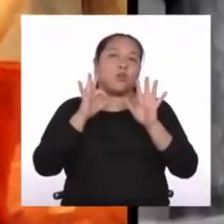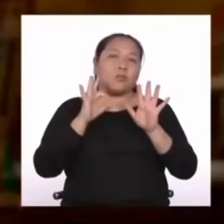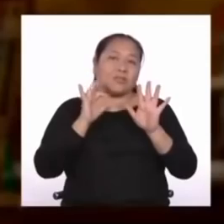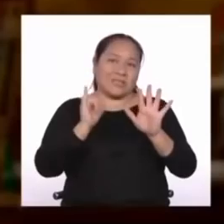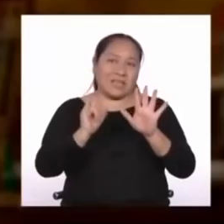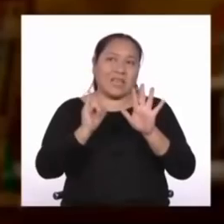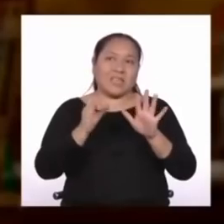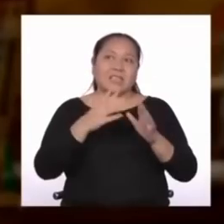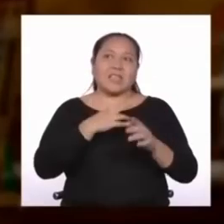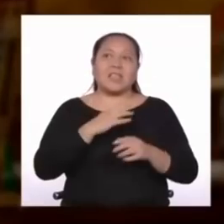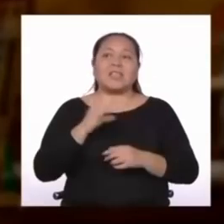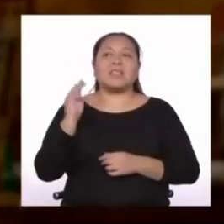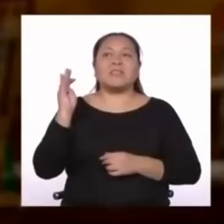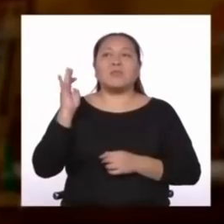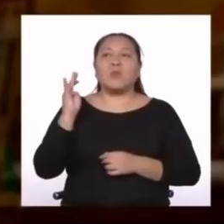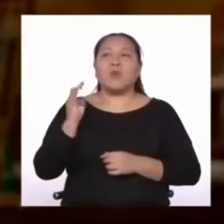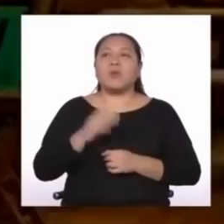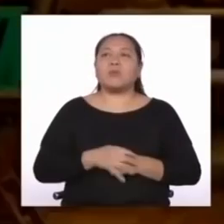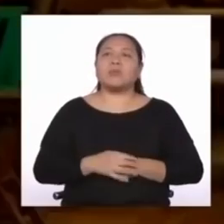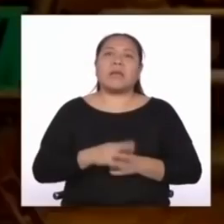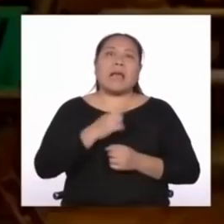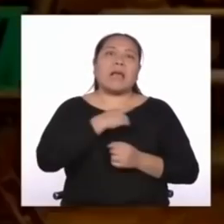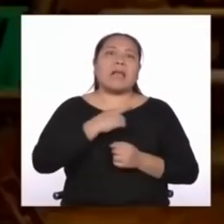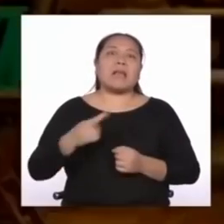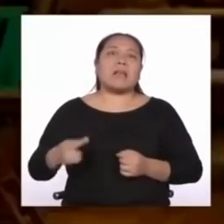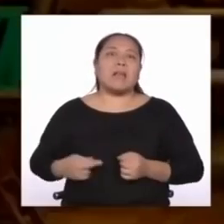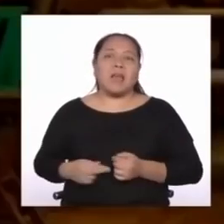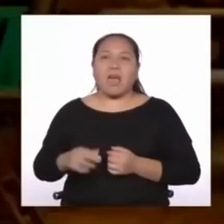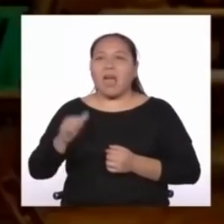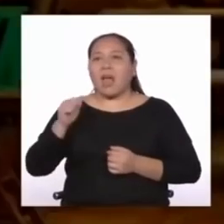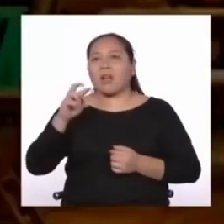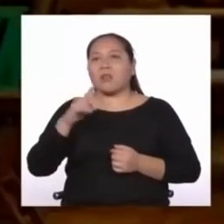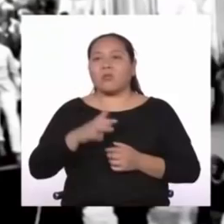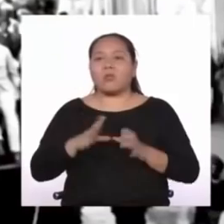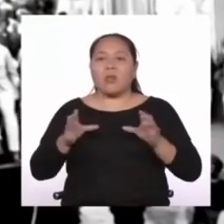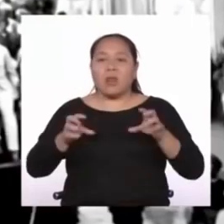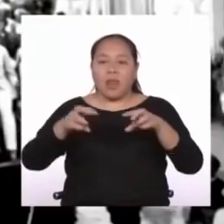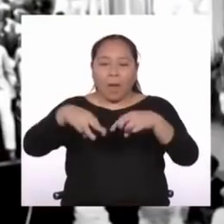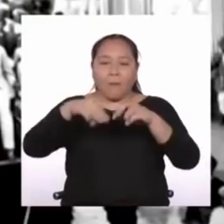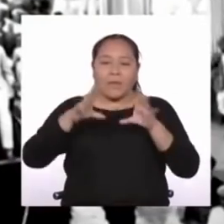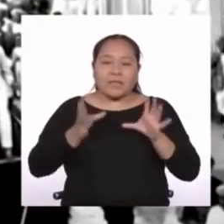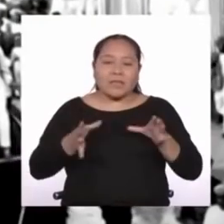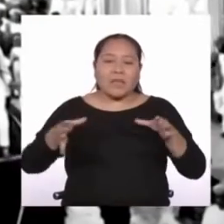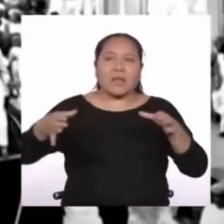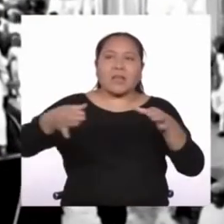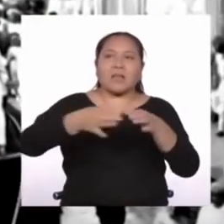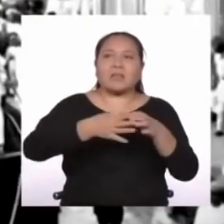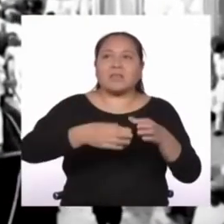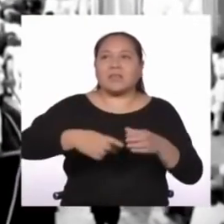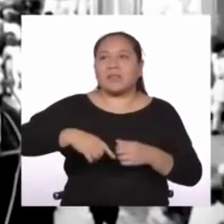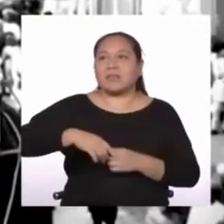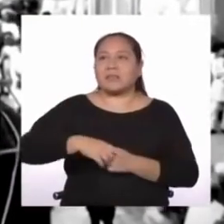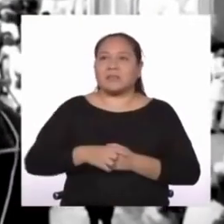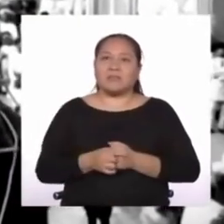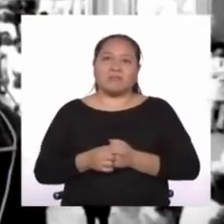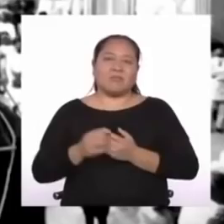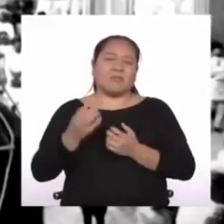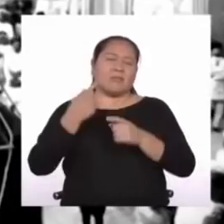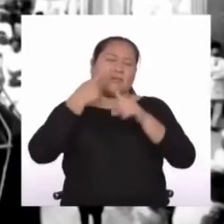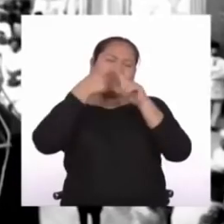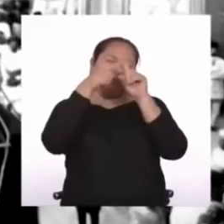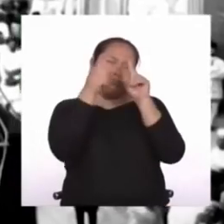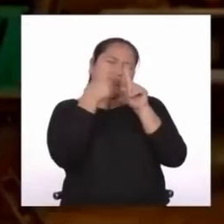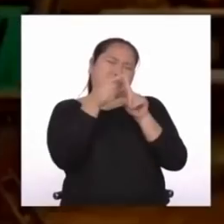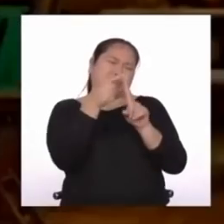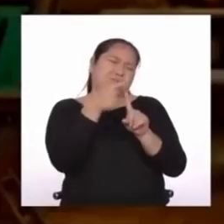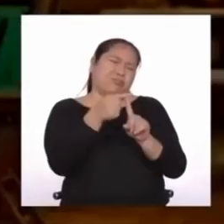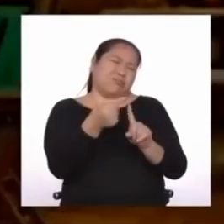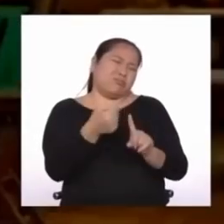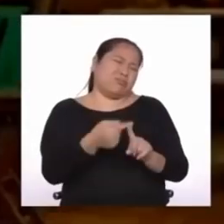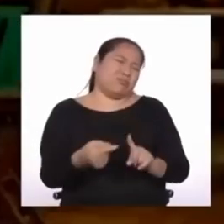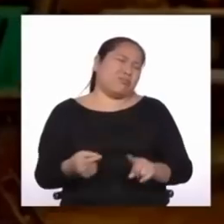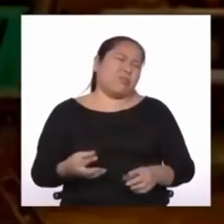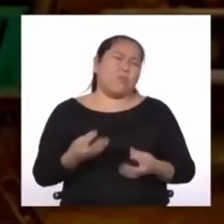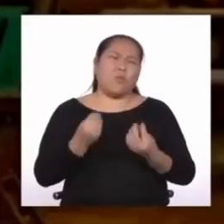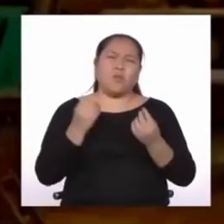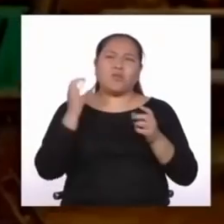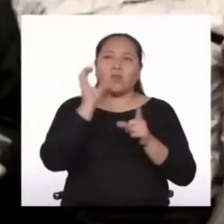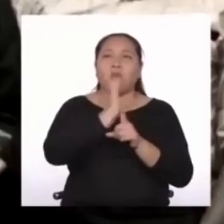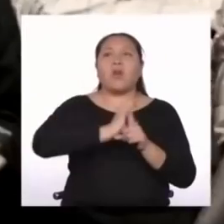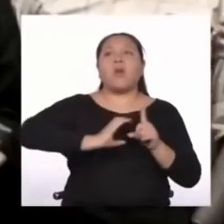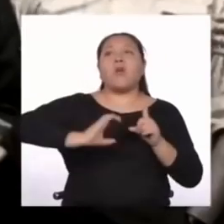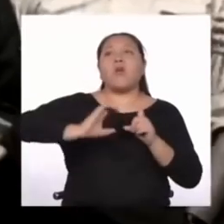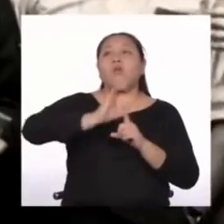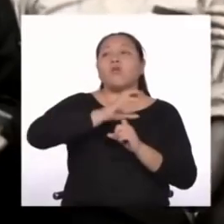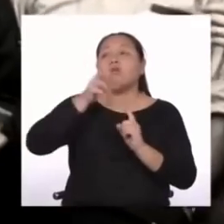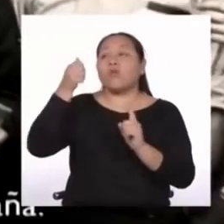rey Arturo, la mesa redonda, la reina Victoria, la India. Es inagotable en realidad la cultura